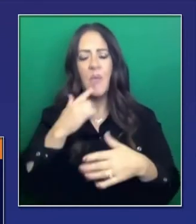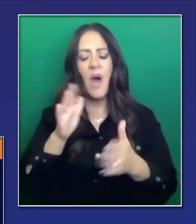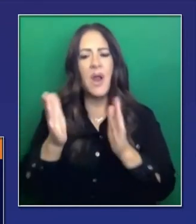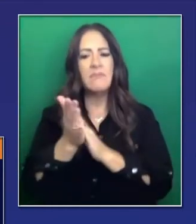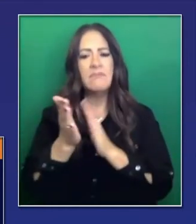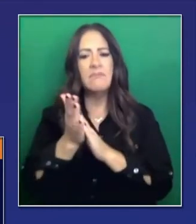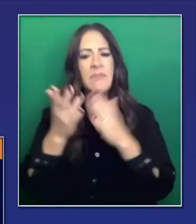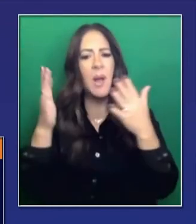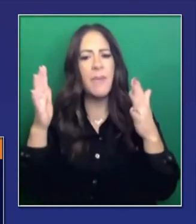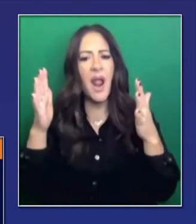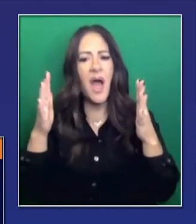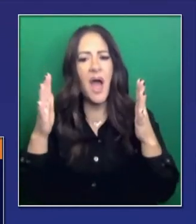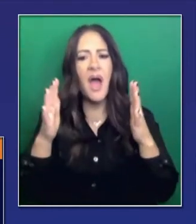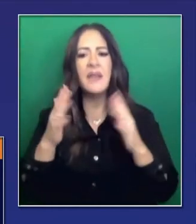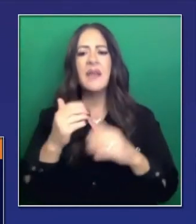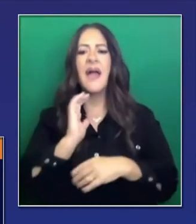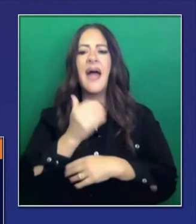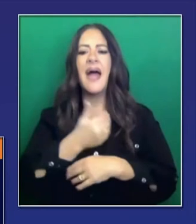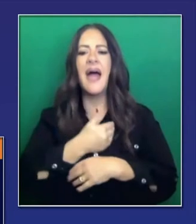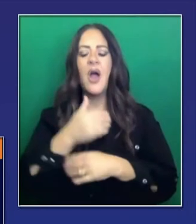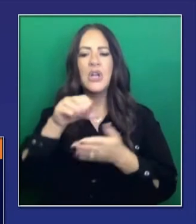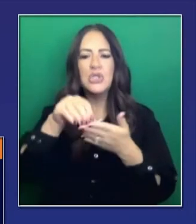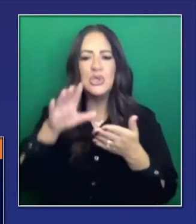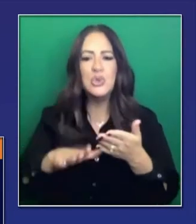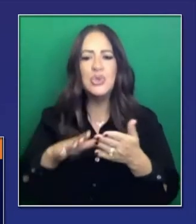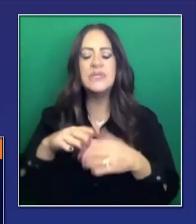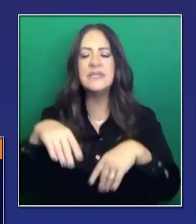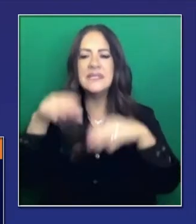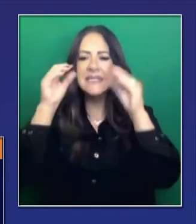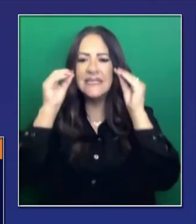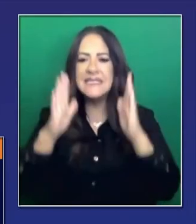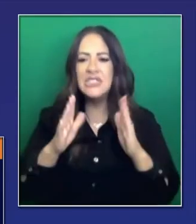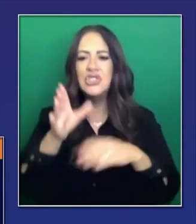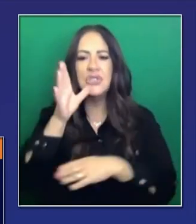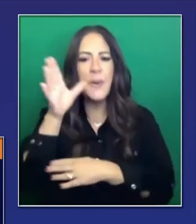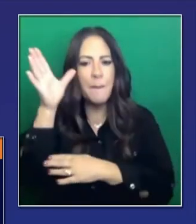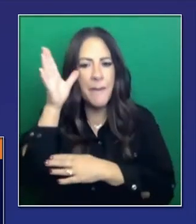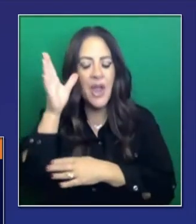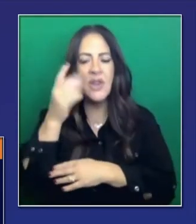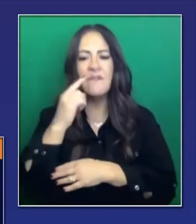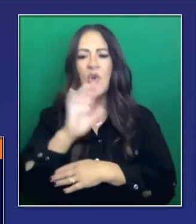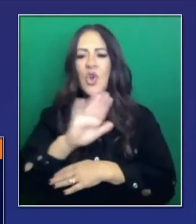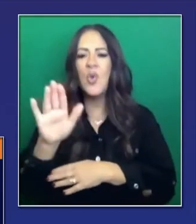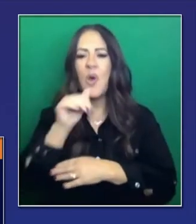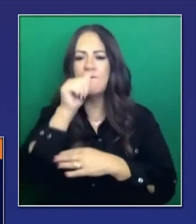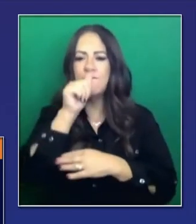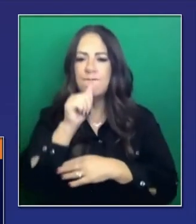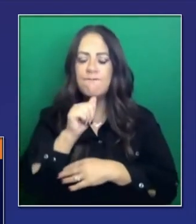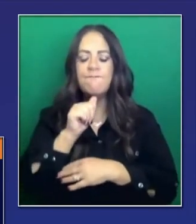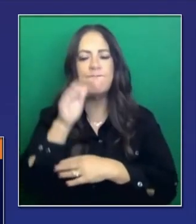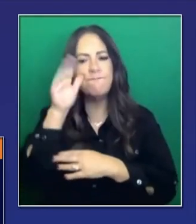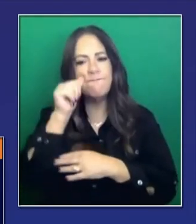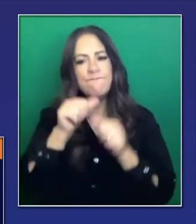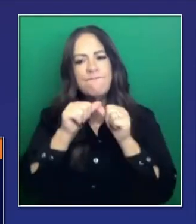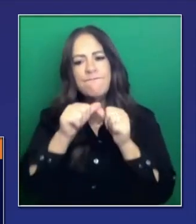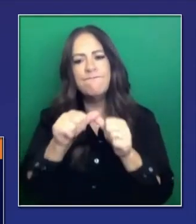quiero aplaudir a nuestros estudiantes, a sus padres y sus educadores por su capacidad de